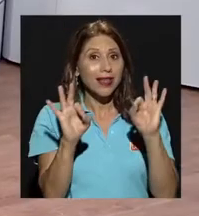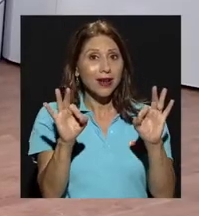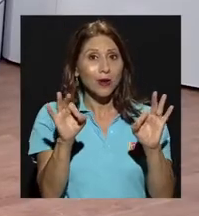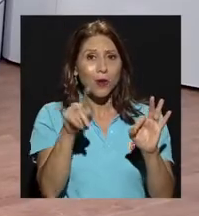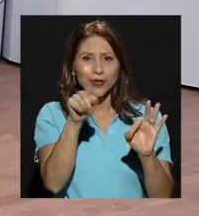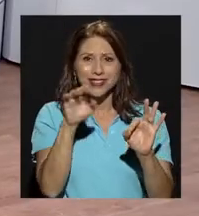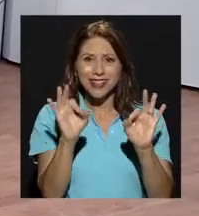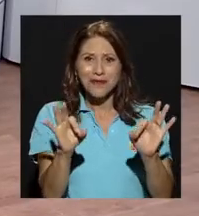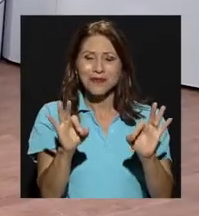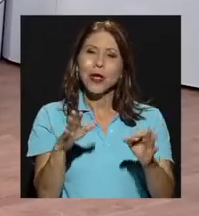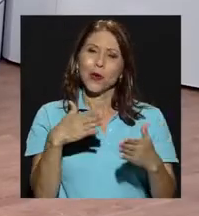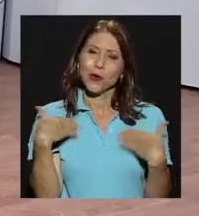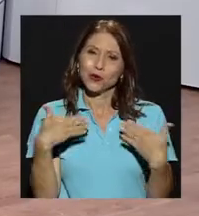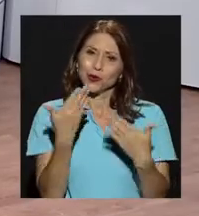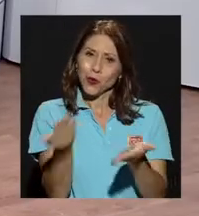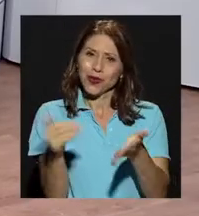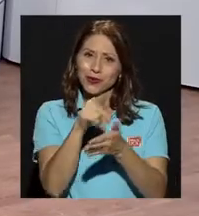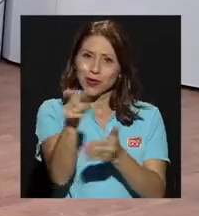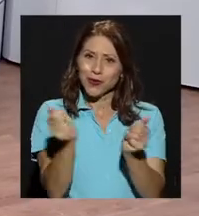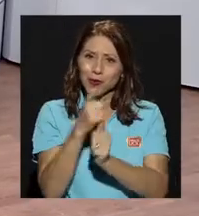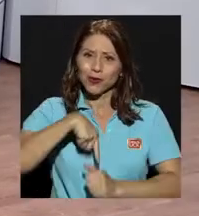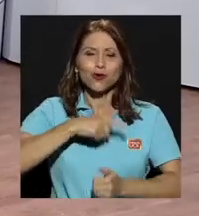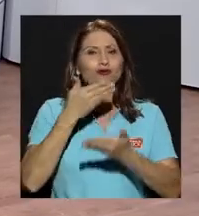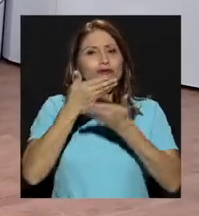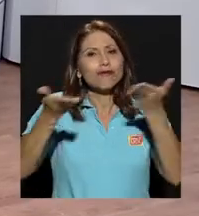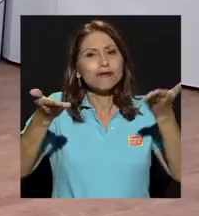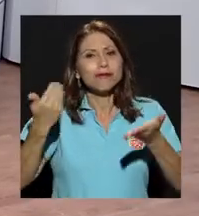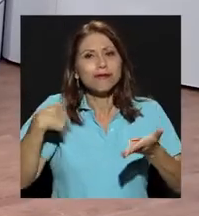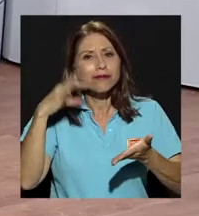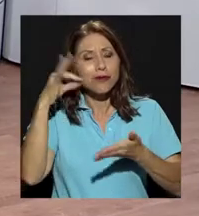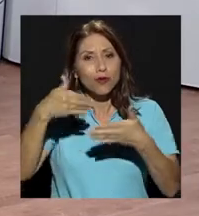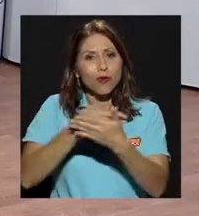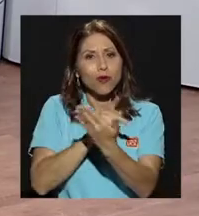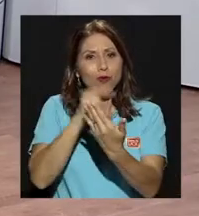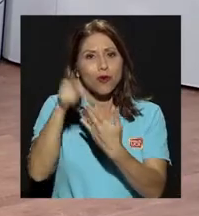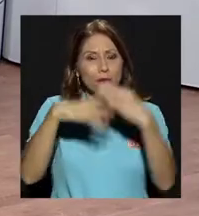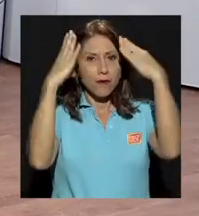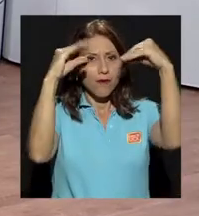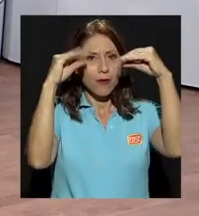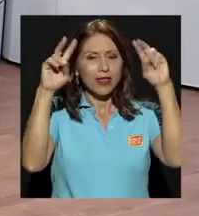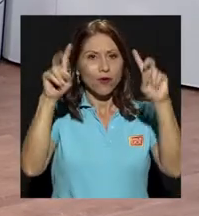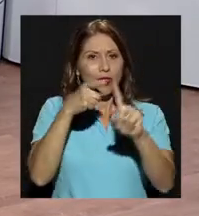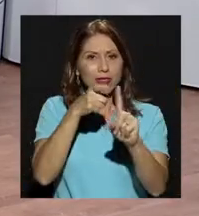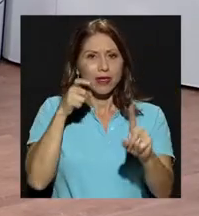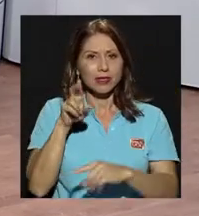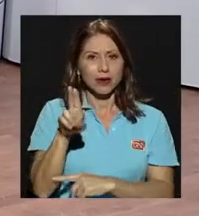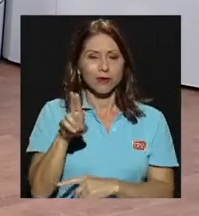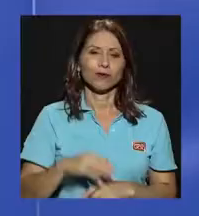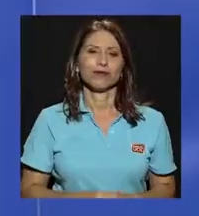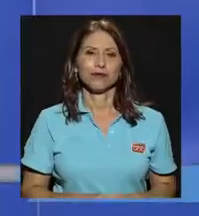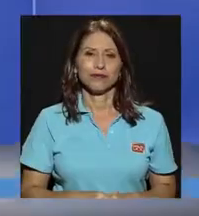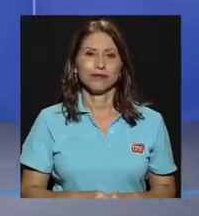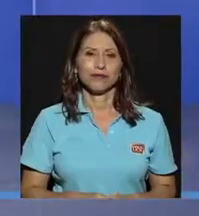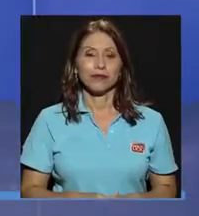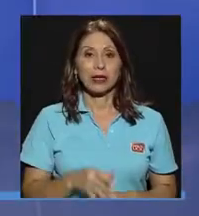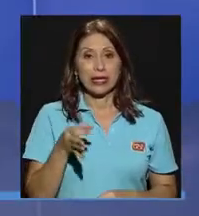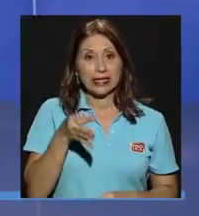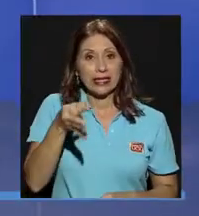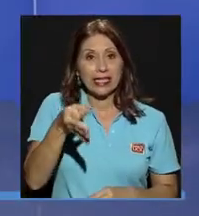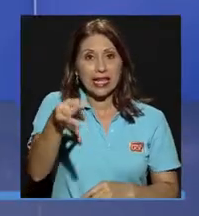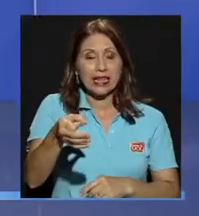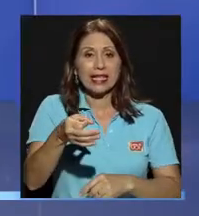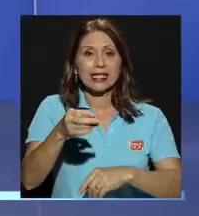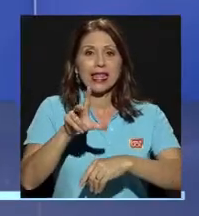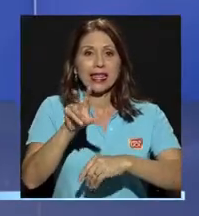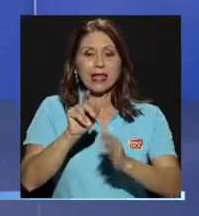Hola, ¿qué tal? ¿Cómo está? Un gusto tenerle de nuevo con nosotros. Sea bienvenido, bienvenida a esta nueva edición de su informativo desde la U. En los